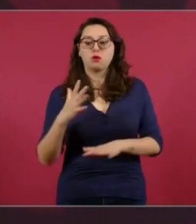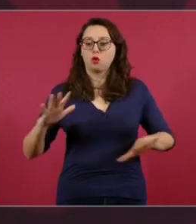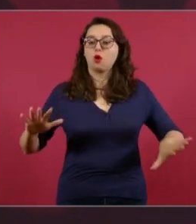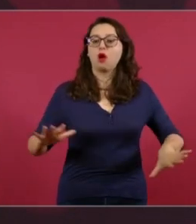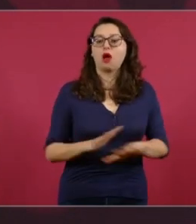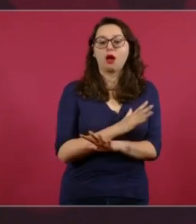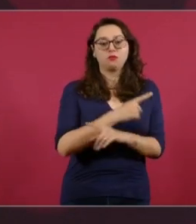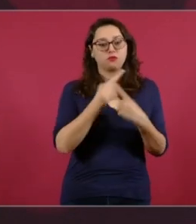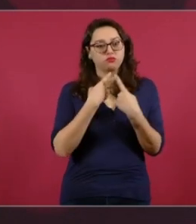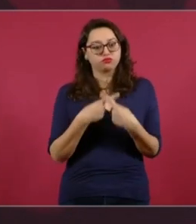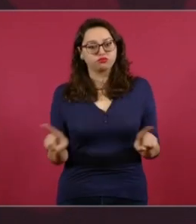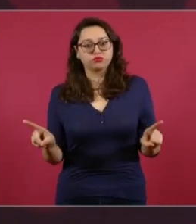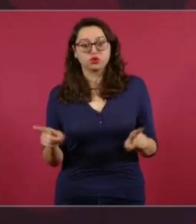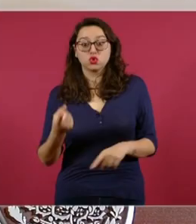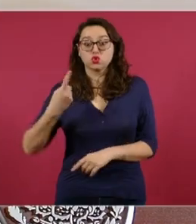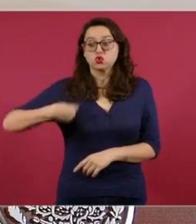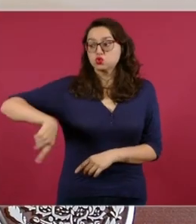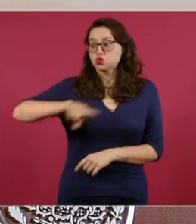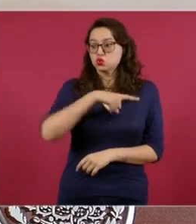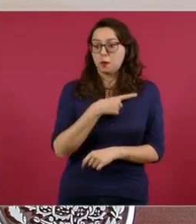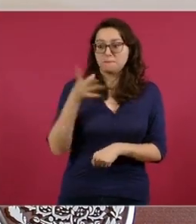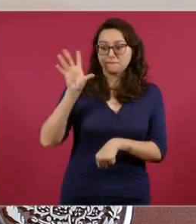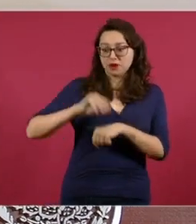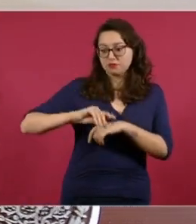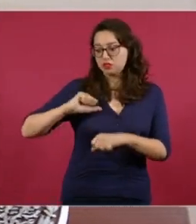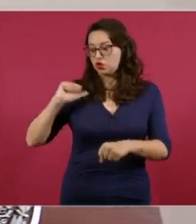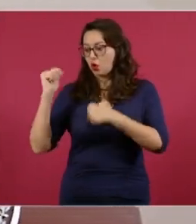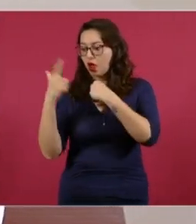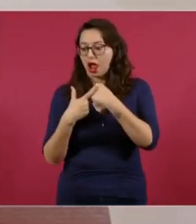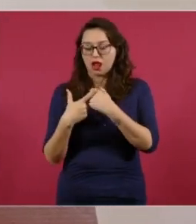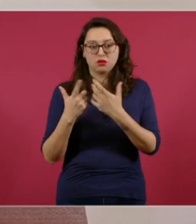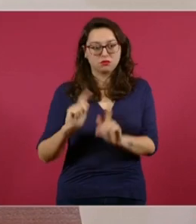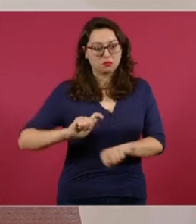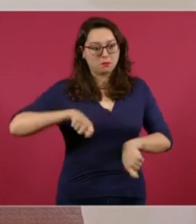Nosotros no hemos dado ninguna concesión